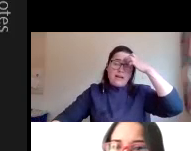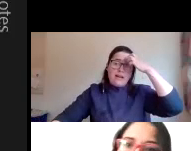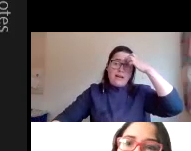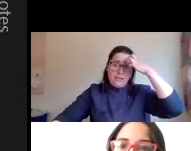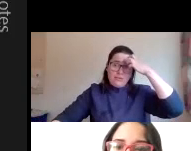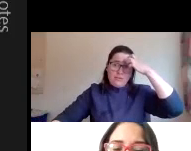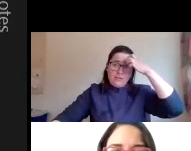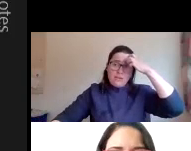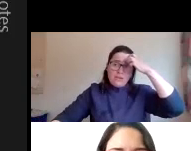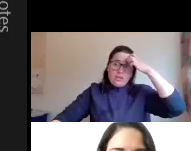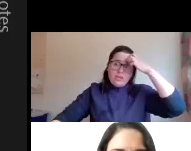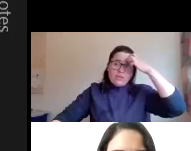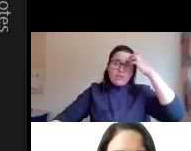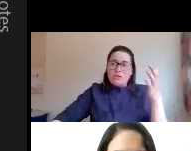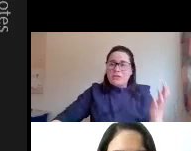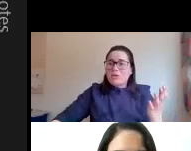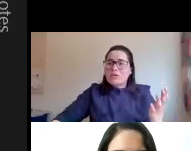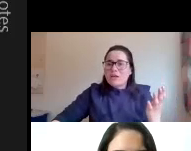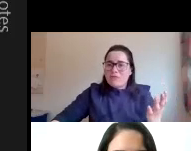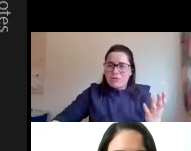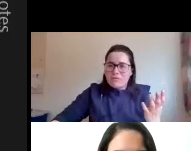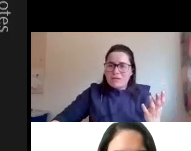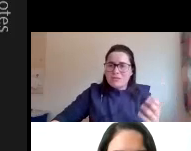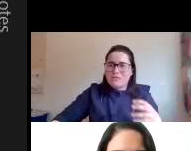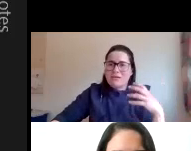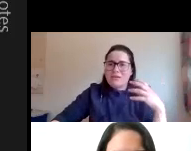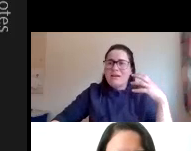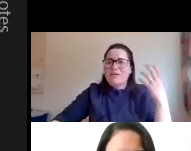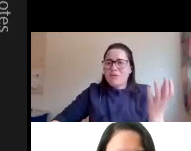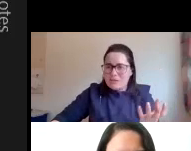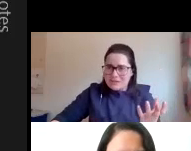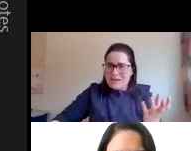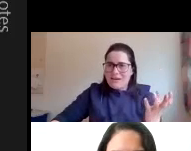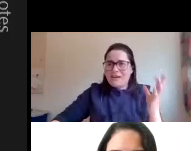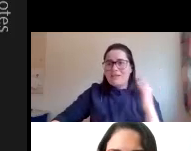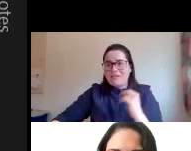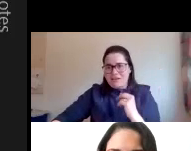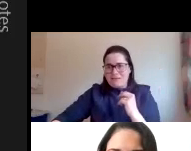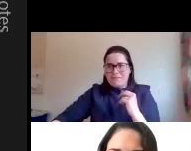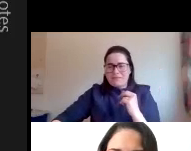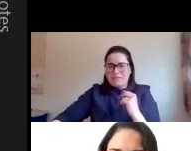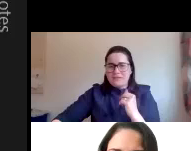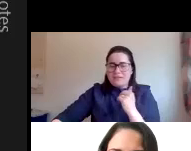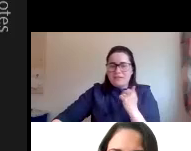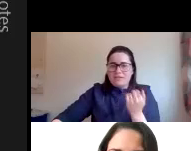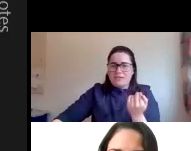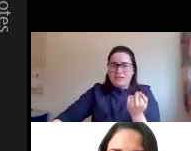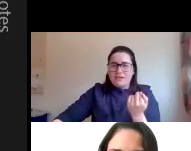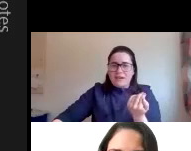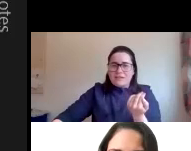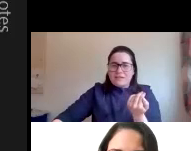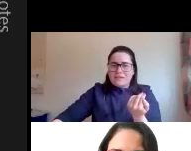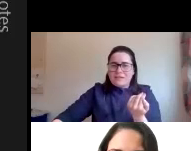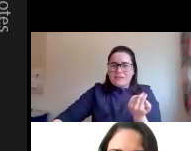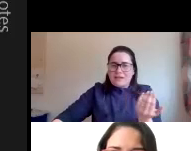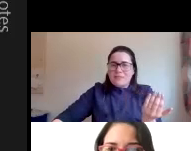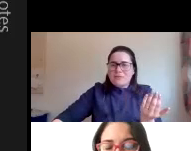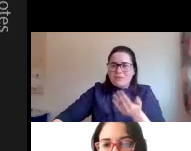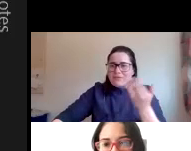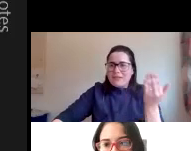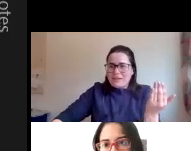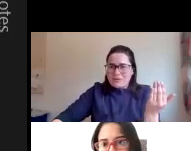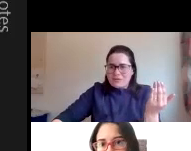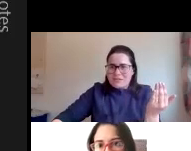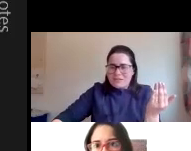2 meses al año, no tiene forma de sostener la biodiversidad en la que vivía. ¿Sí? Significa que si